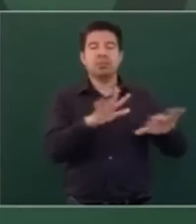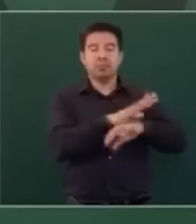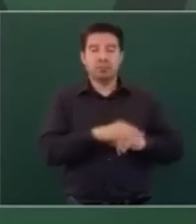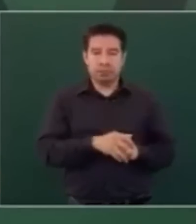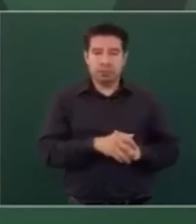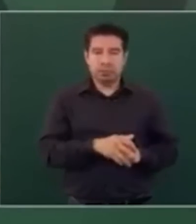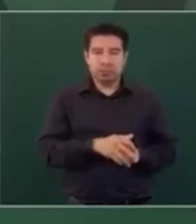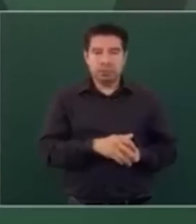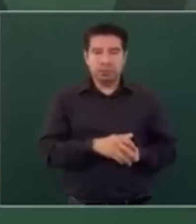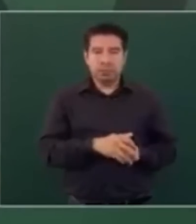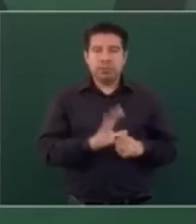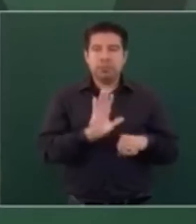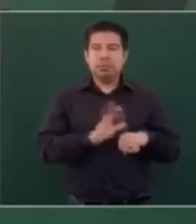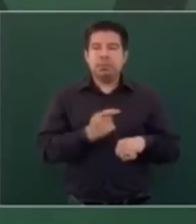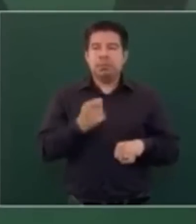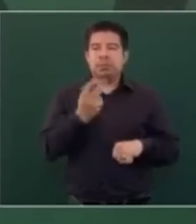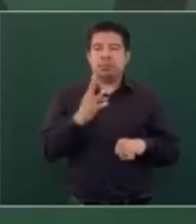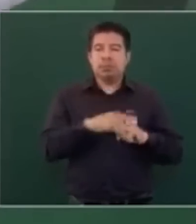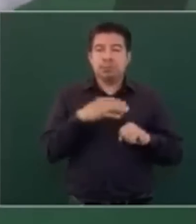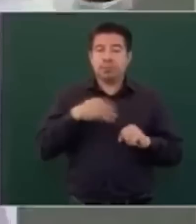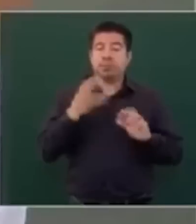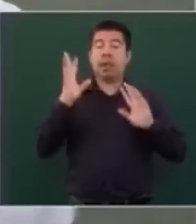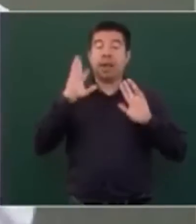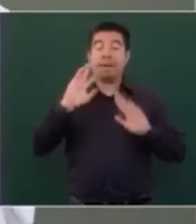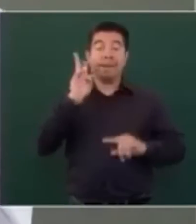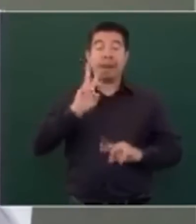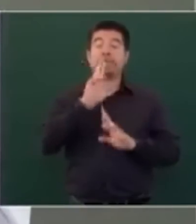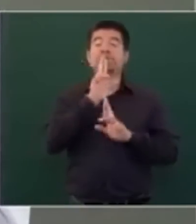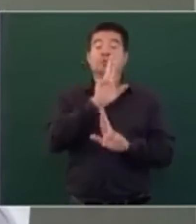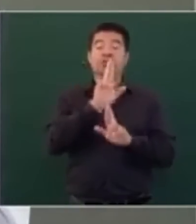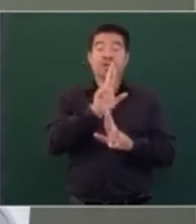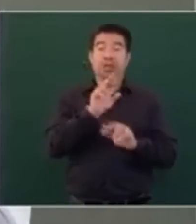porque estos ministros, y me gustaría que me contestaran,